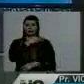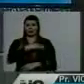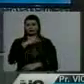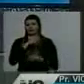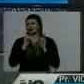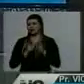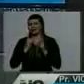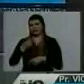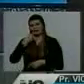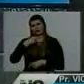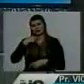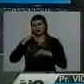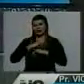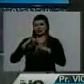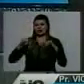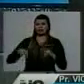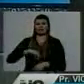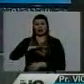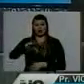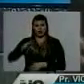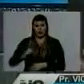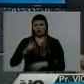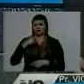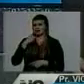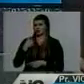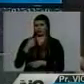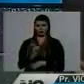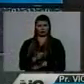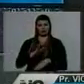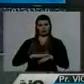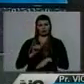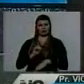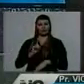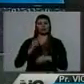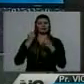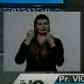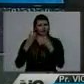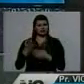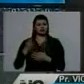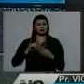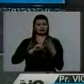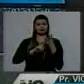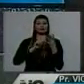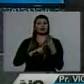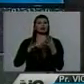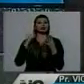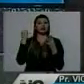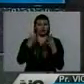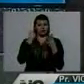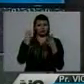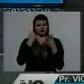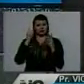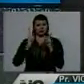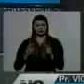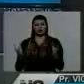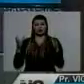a mentir a la sociedad, va a robar plata y va a decir que no lo hizo. Cuarto, debemos luchar todos